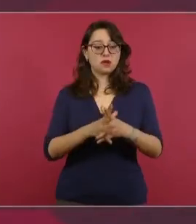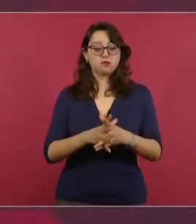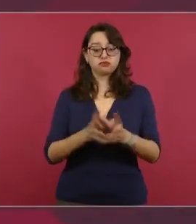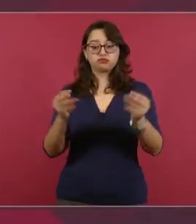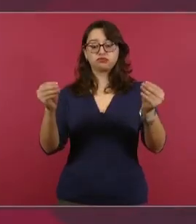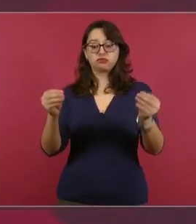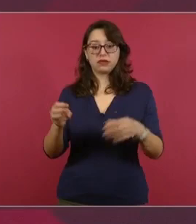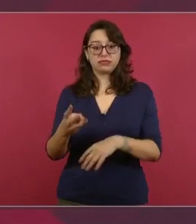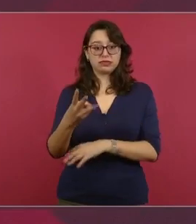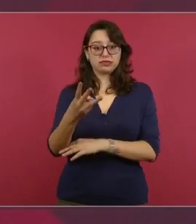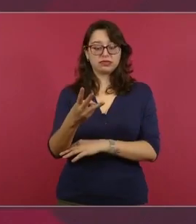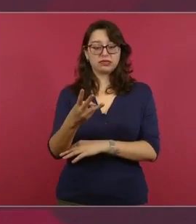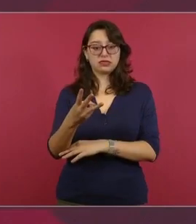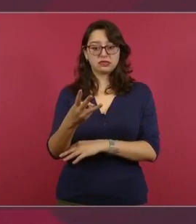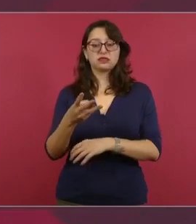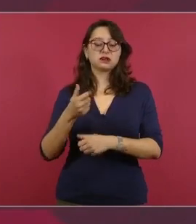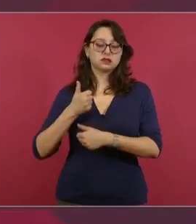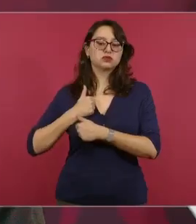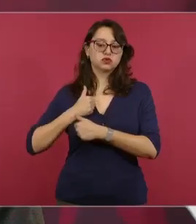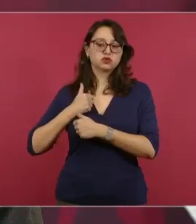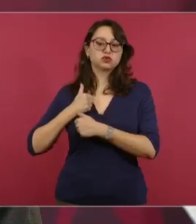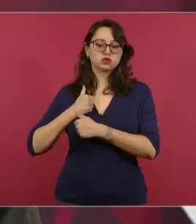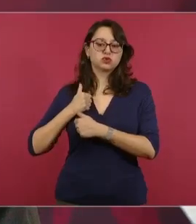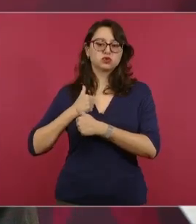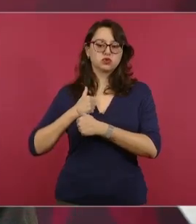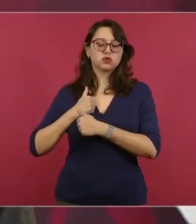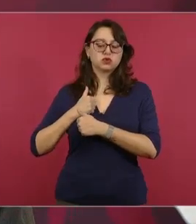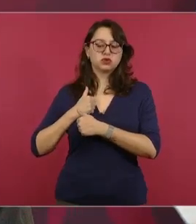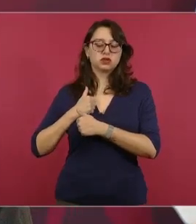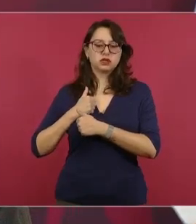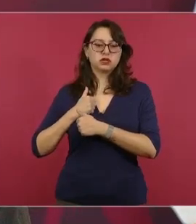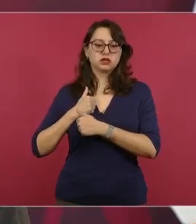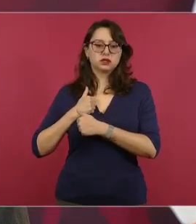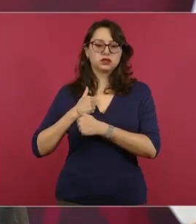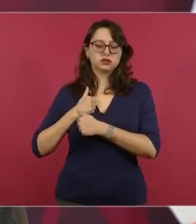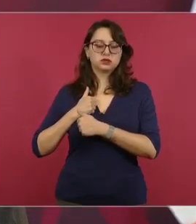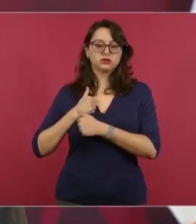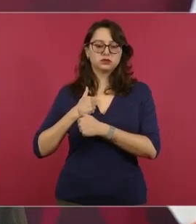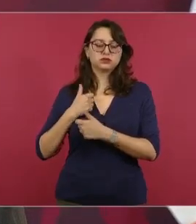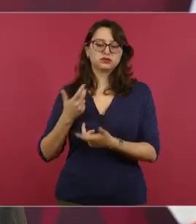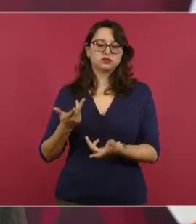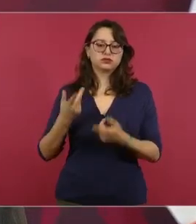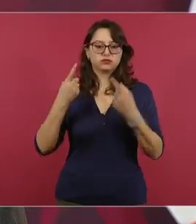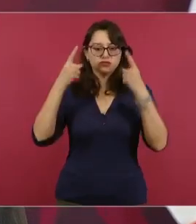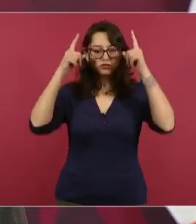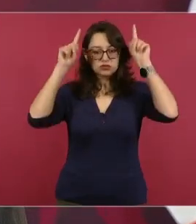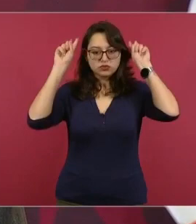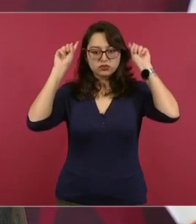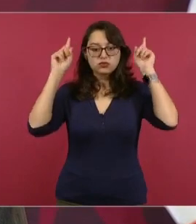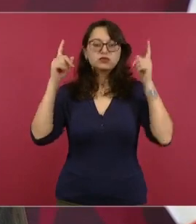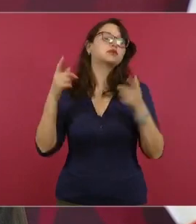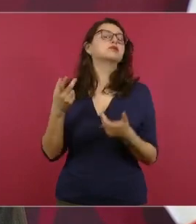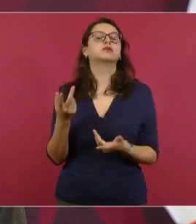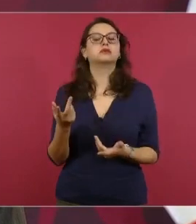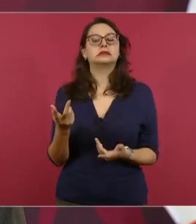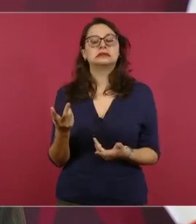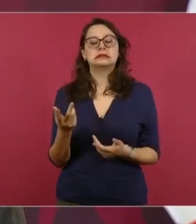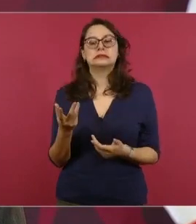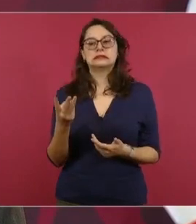son elementos de la Secretaría de Marina.